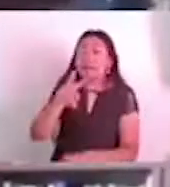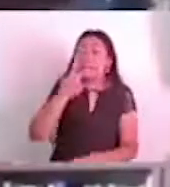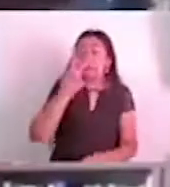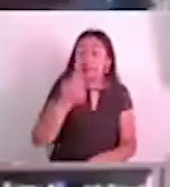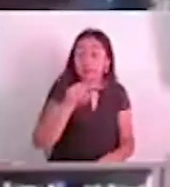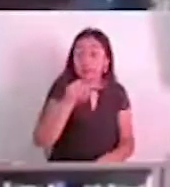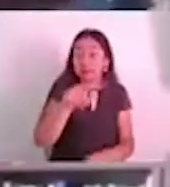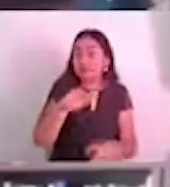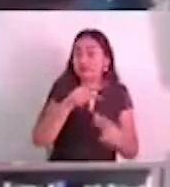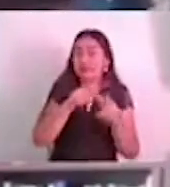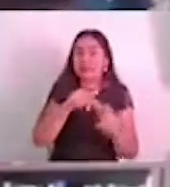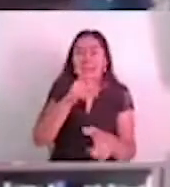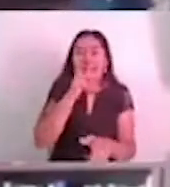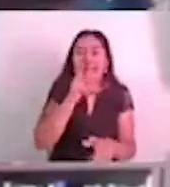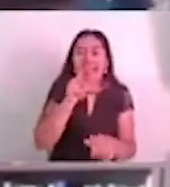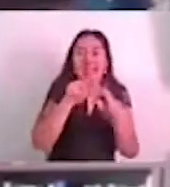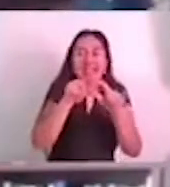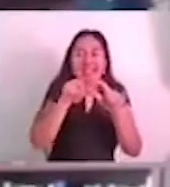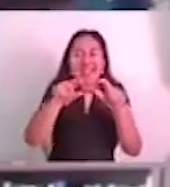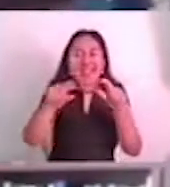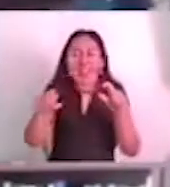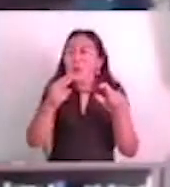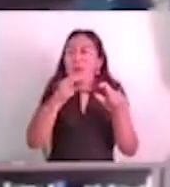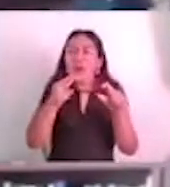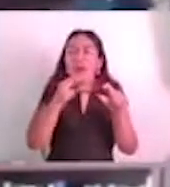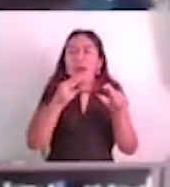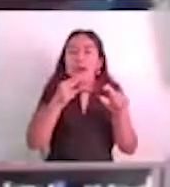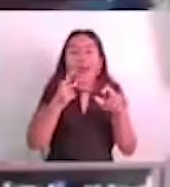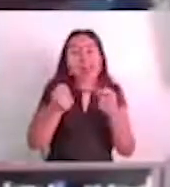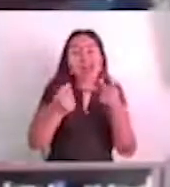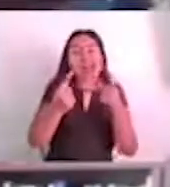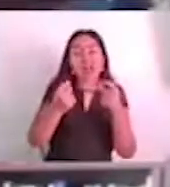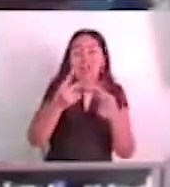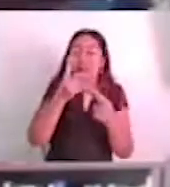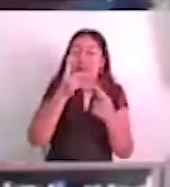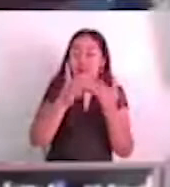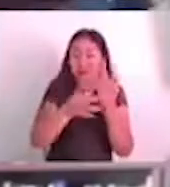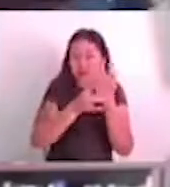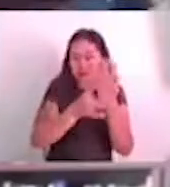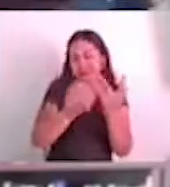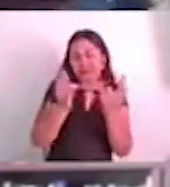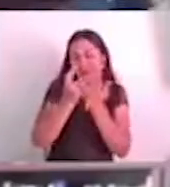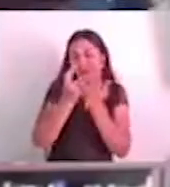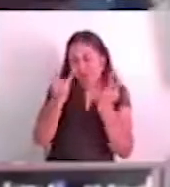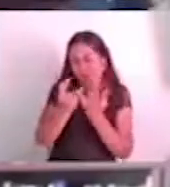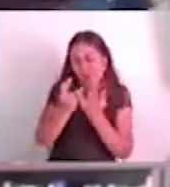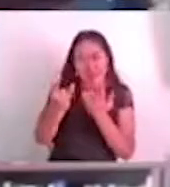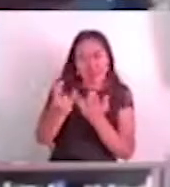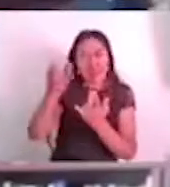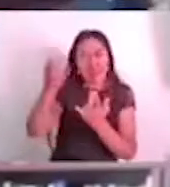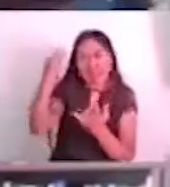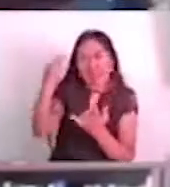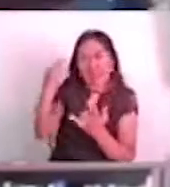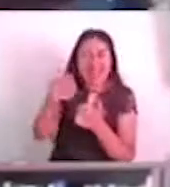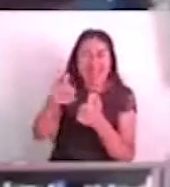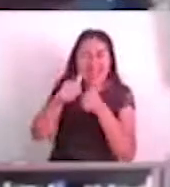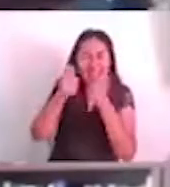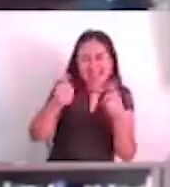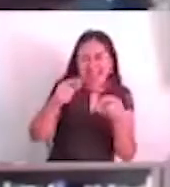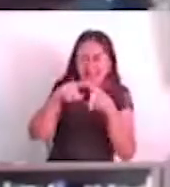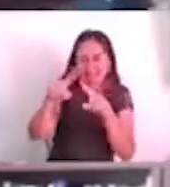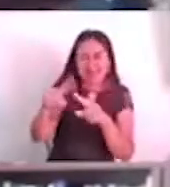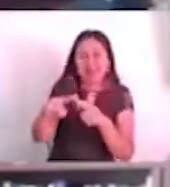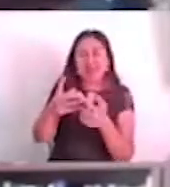palabra maravillosa, que porque muchos dicen, ya los historiadores del arte la han echado a la basura. A mí